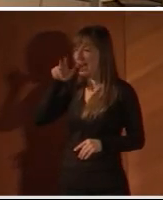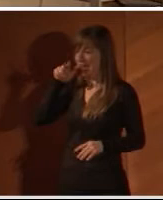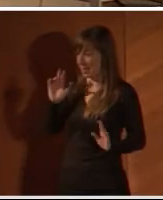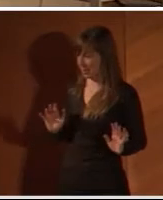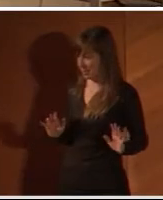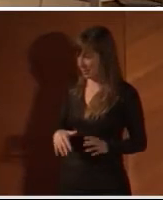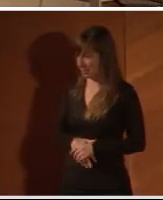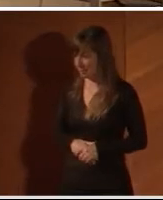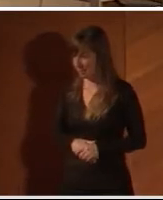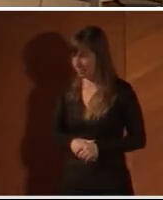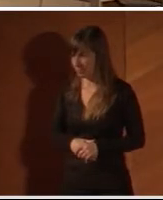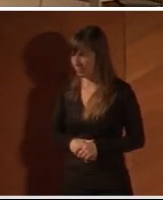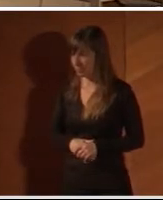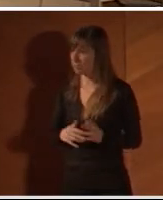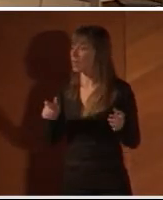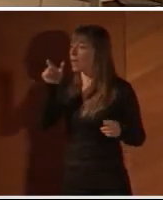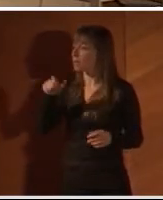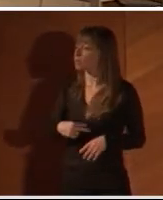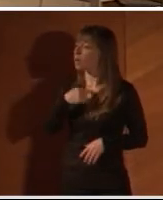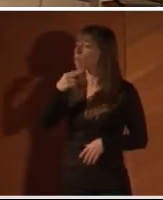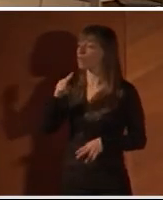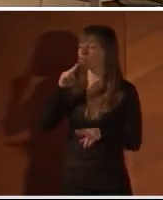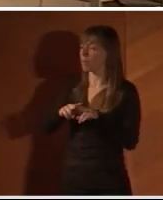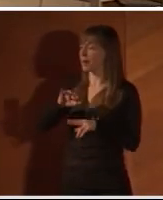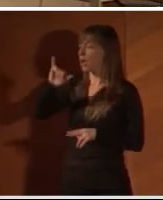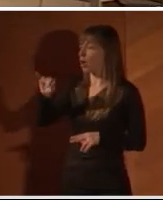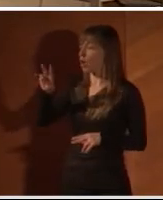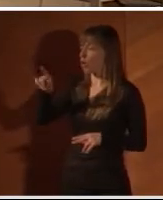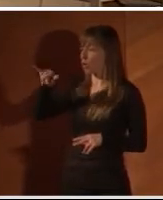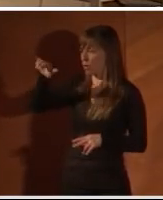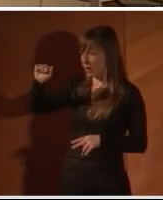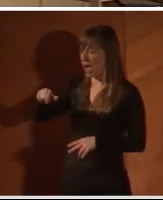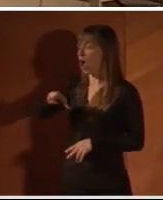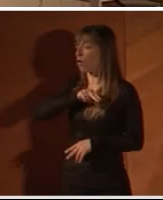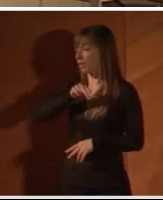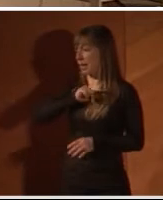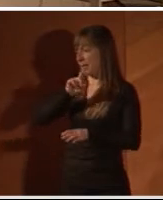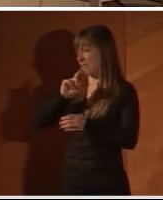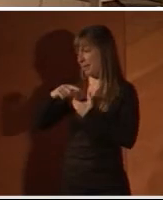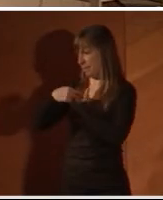Ayuntament d'Alacant. Interviene Julia Angulo, concejala de Participación Ciudadana.